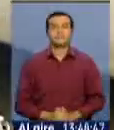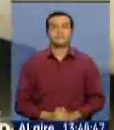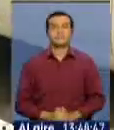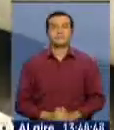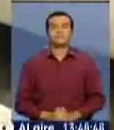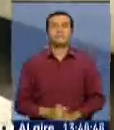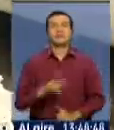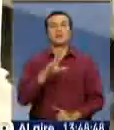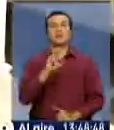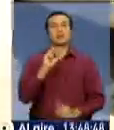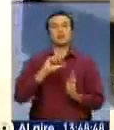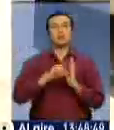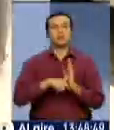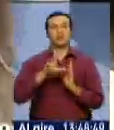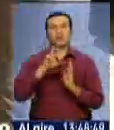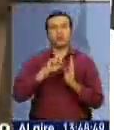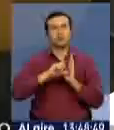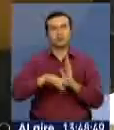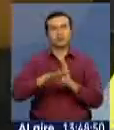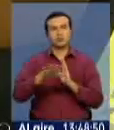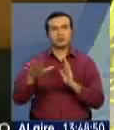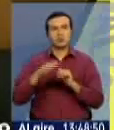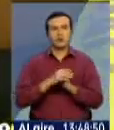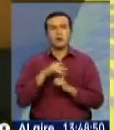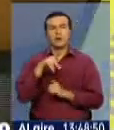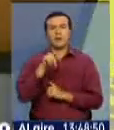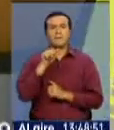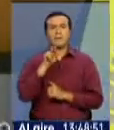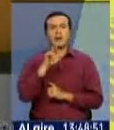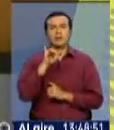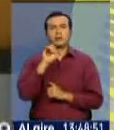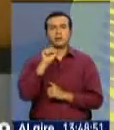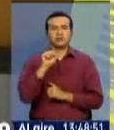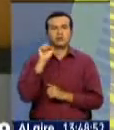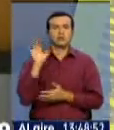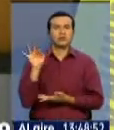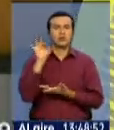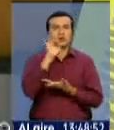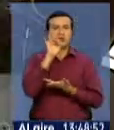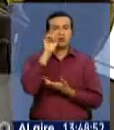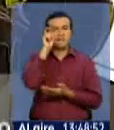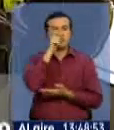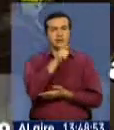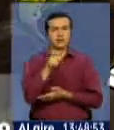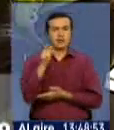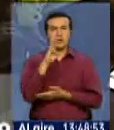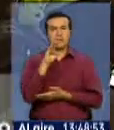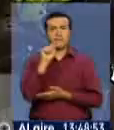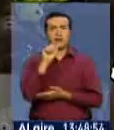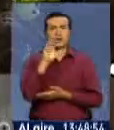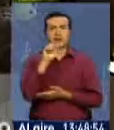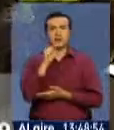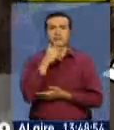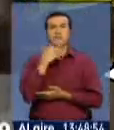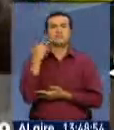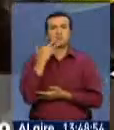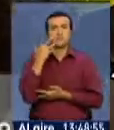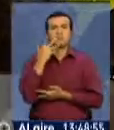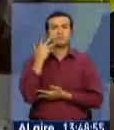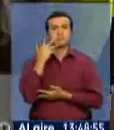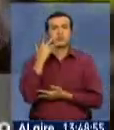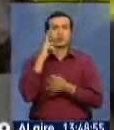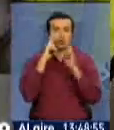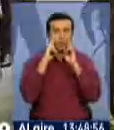Cerca de 30 minutos se le tomó a Patricia Morejón, delegada del fiscal general de la Nación, Carlos Baca Mancheno, realizar las labores